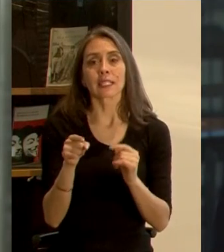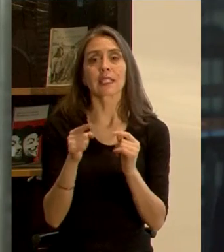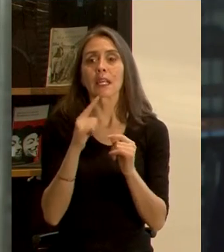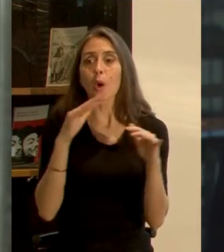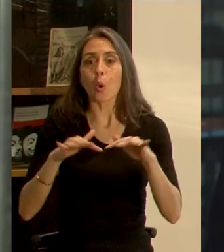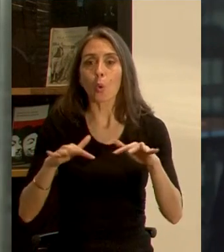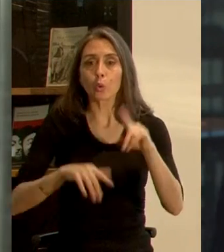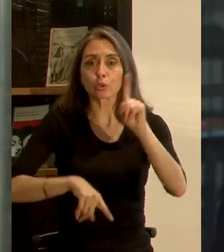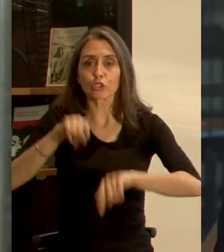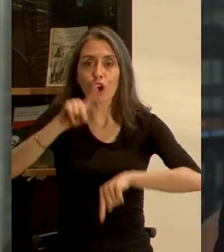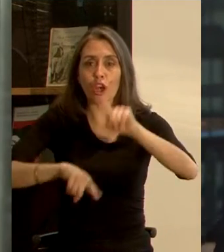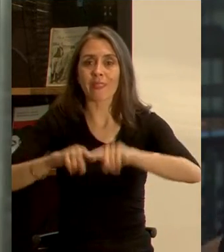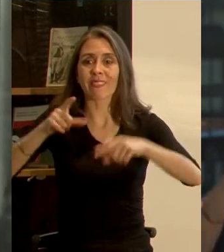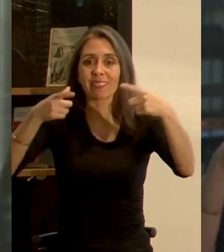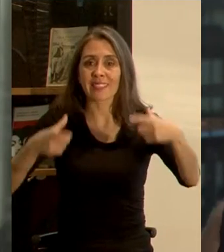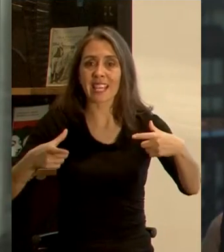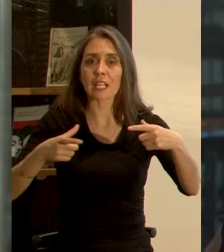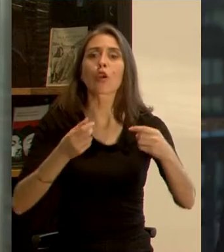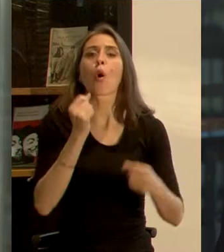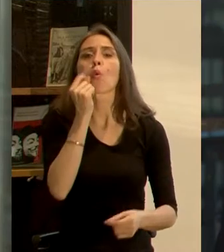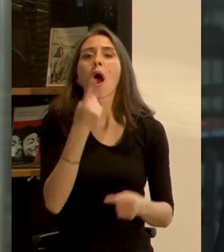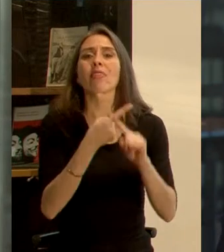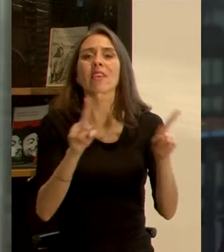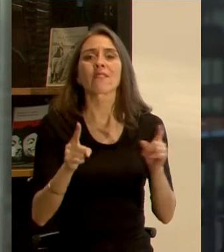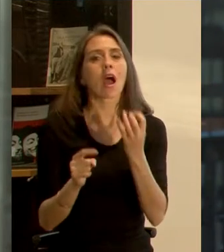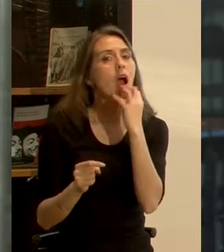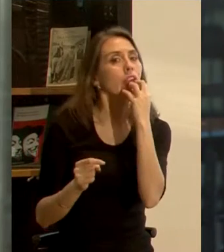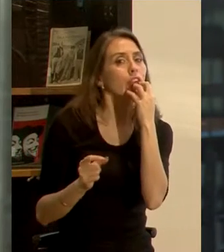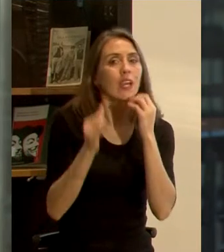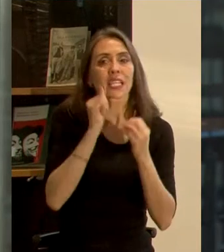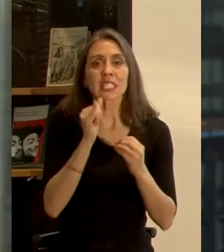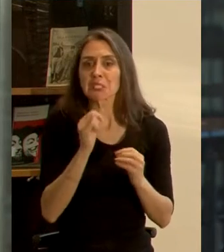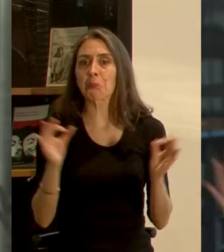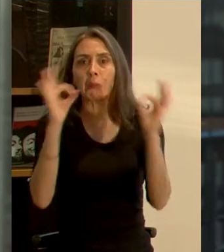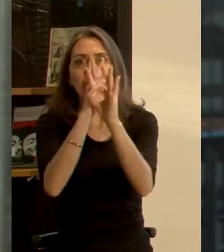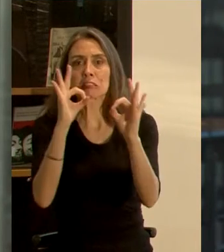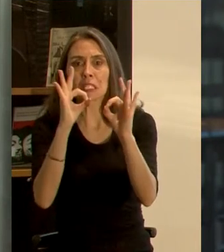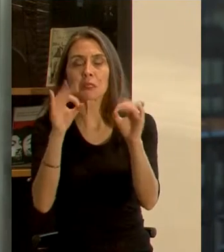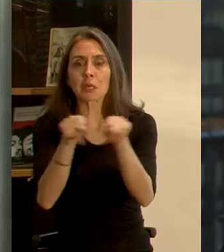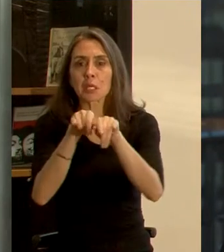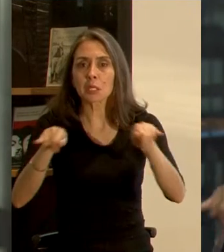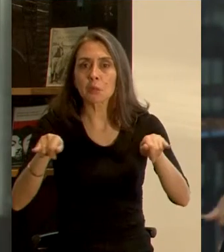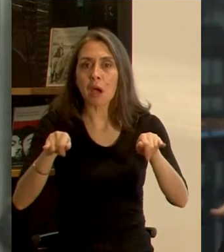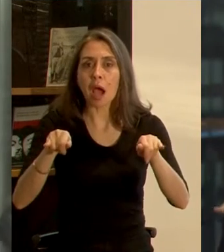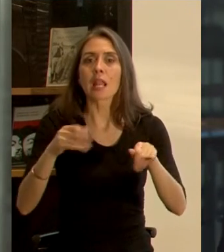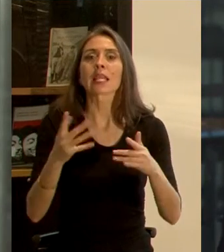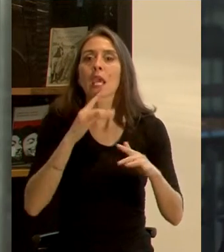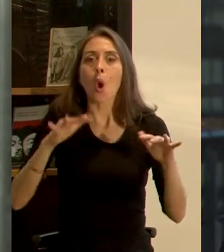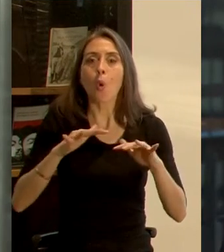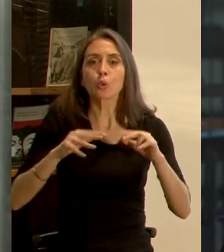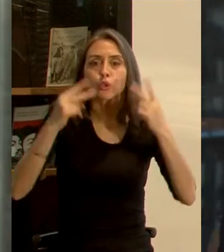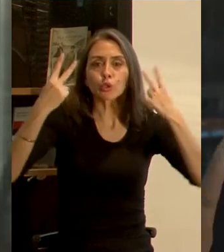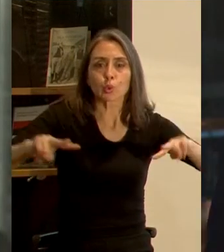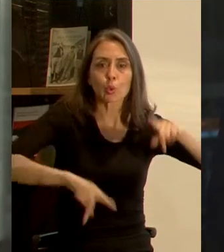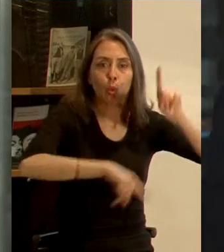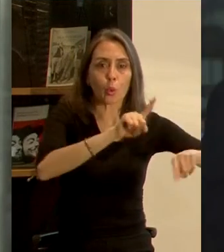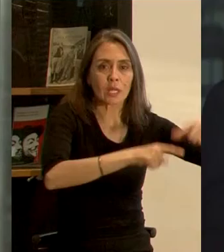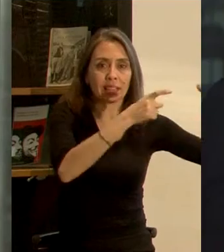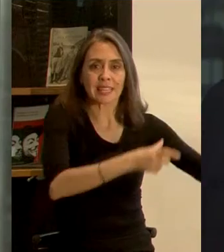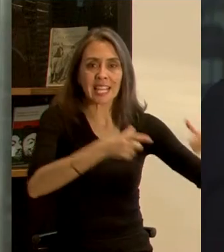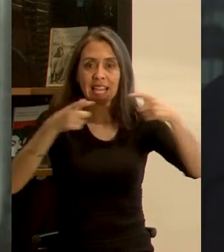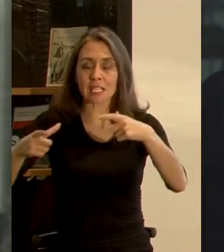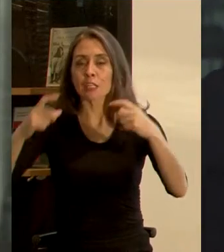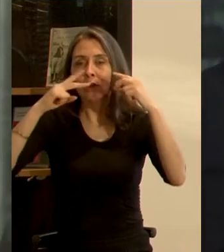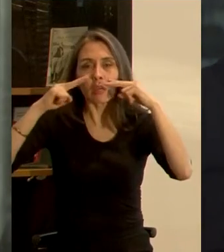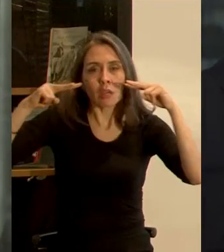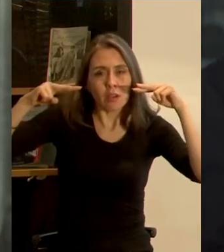de uso del territorio, ¿qué diferencia hay entre Antofagasta y Iquique? Ninguna, desde el punto de vista de la dimensión vocacional. Entonces, si uno mirara